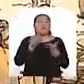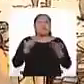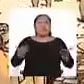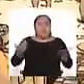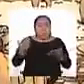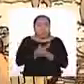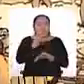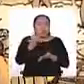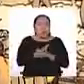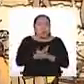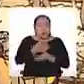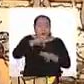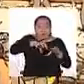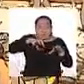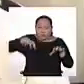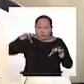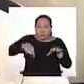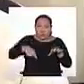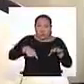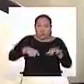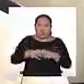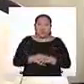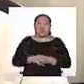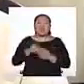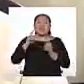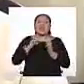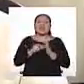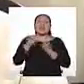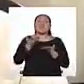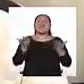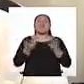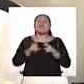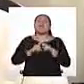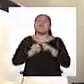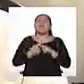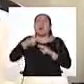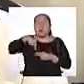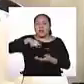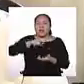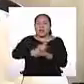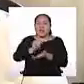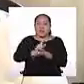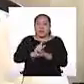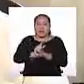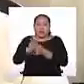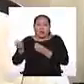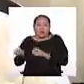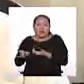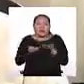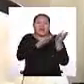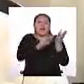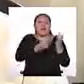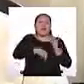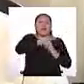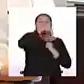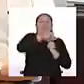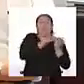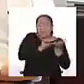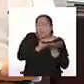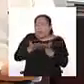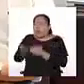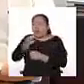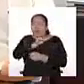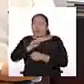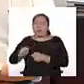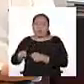ambos extremos del Perú tienen que ver con Lima. De modo que Lima era un